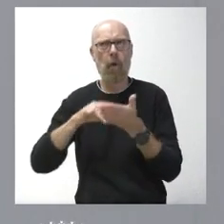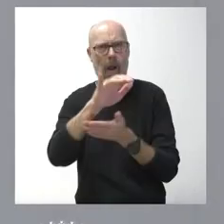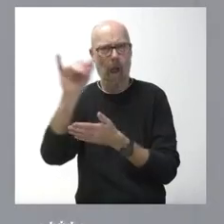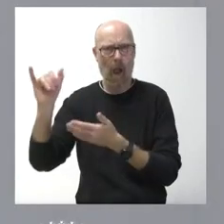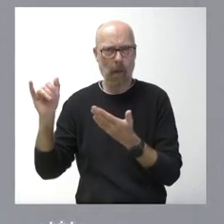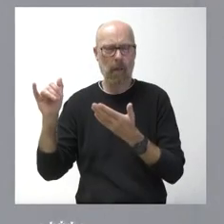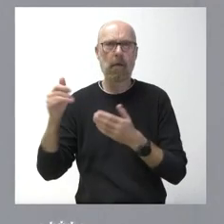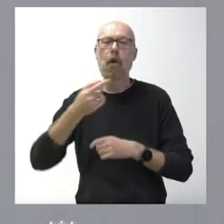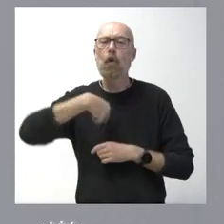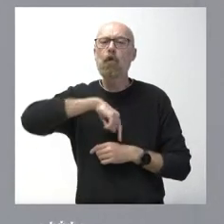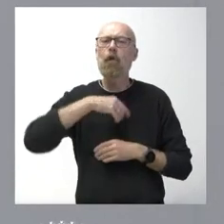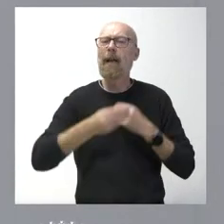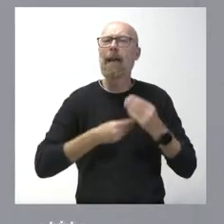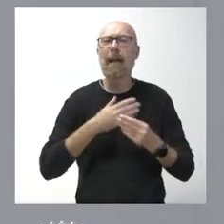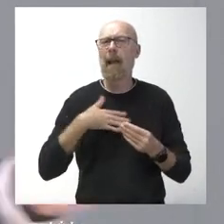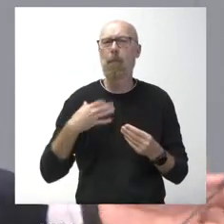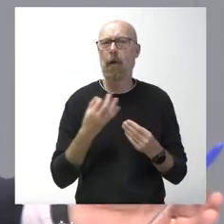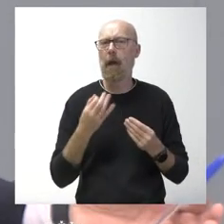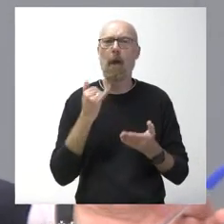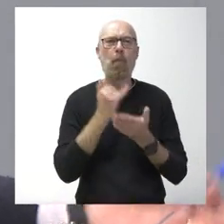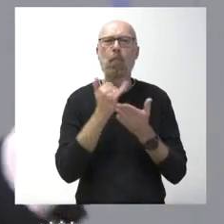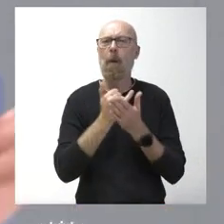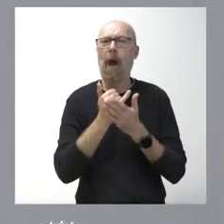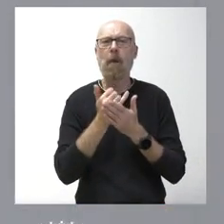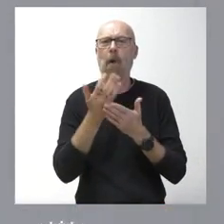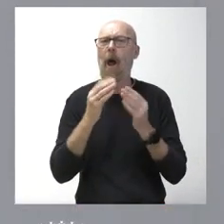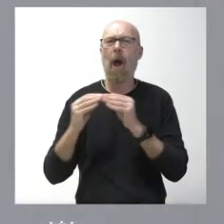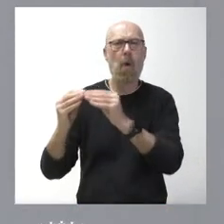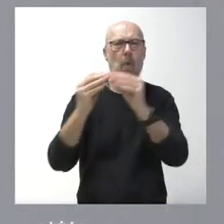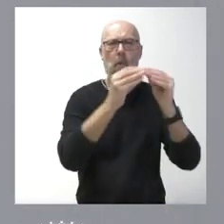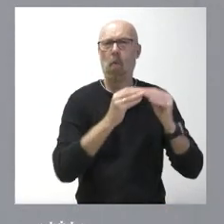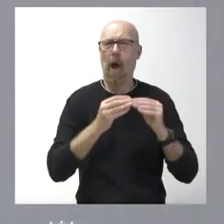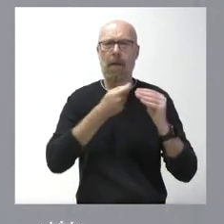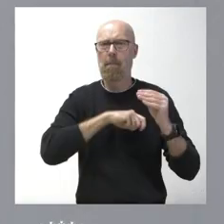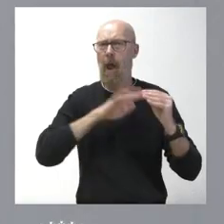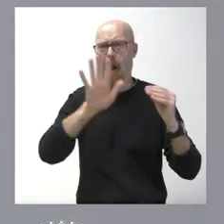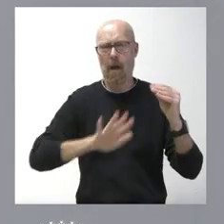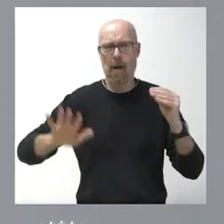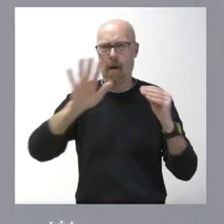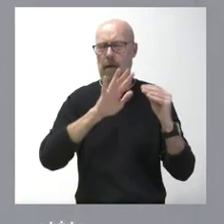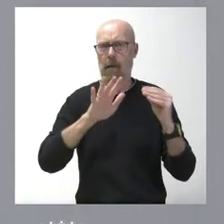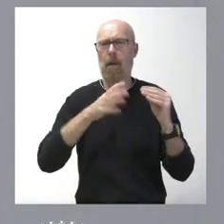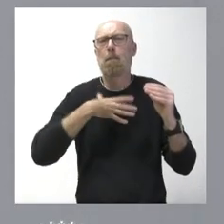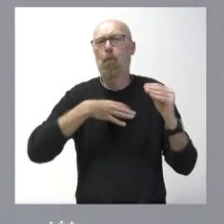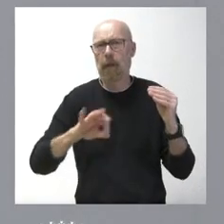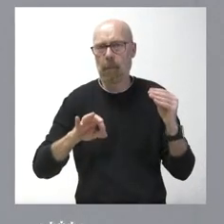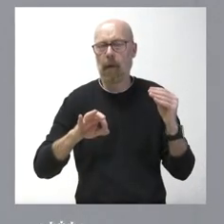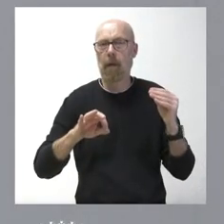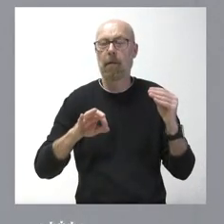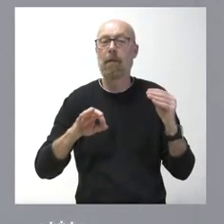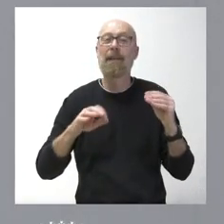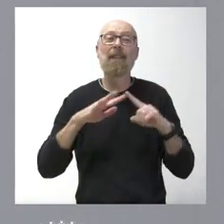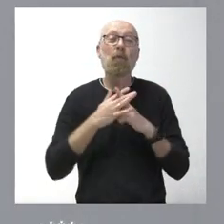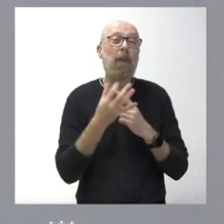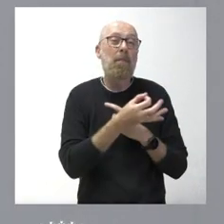nosotros lo que queremos también son pruebas lo más homogéneas posibles dentro del contexto nacional Cuál era la cuestión ideal que por parte del gobierno